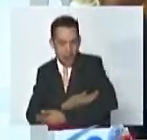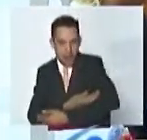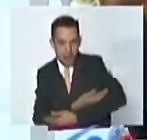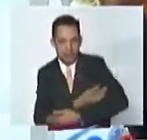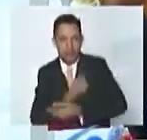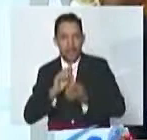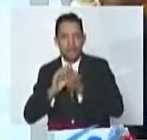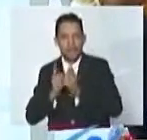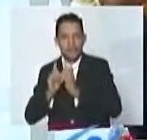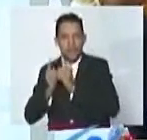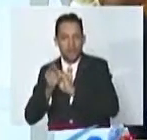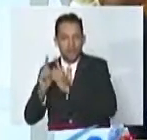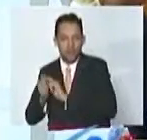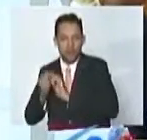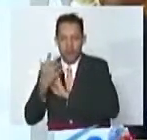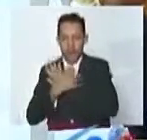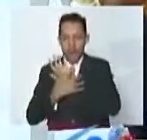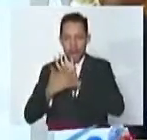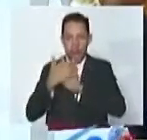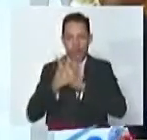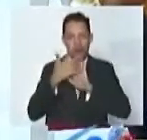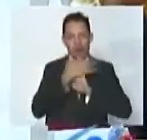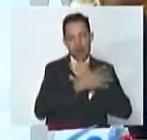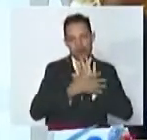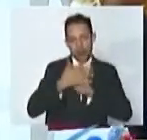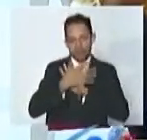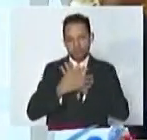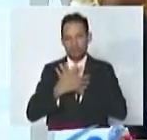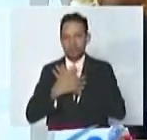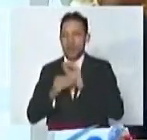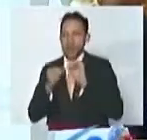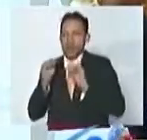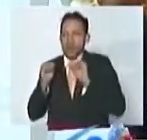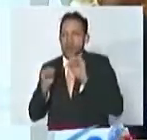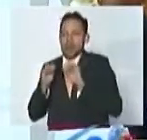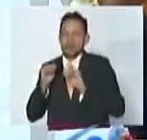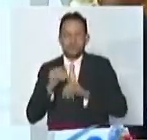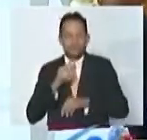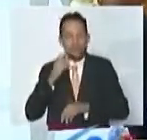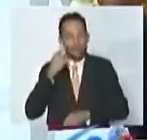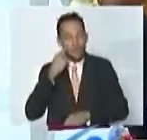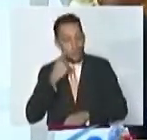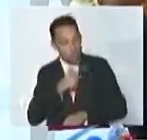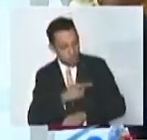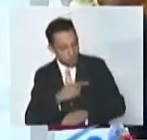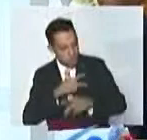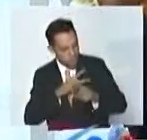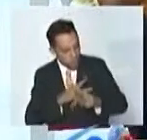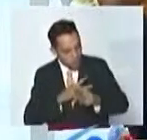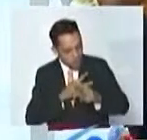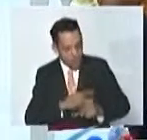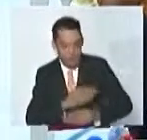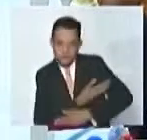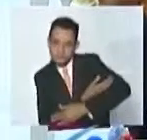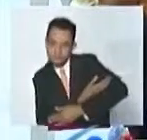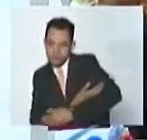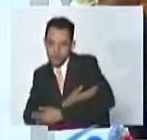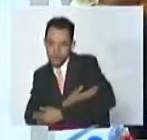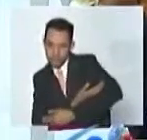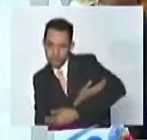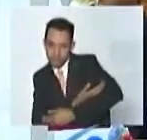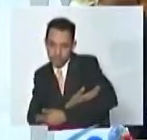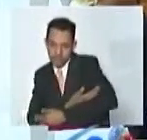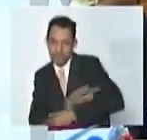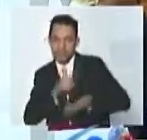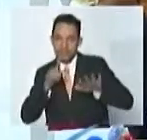cambian, hacen sonidos diferentes. Entonces, ojo, cuando yo empiece a ver que mi hijo a los